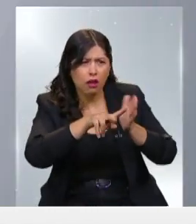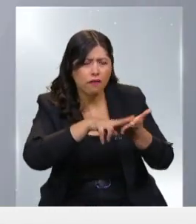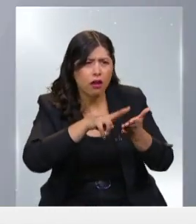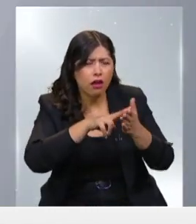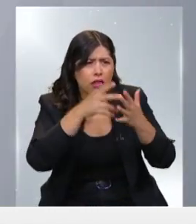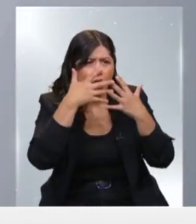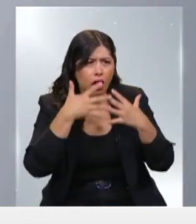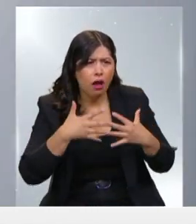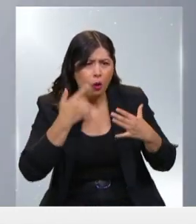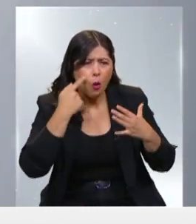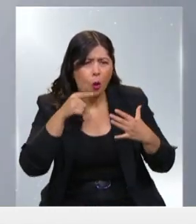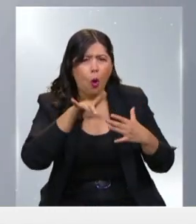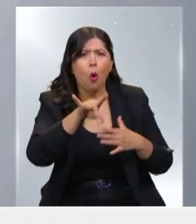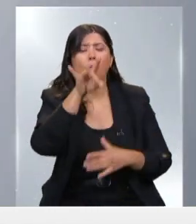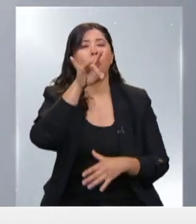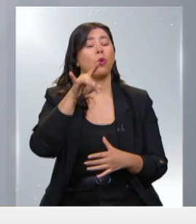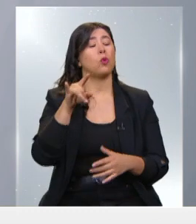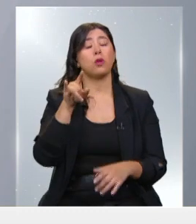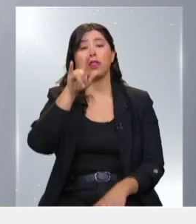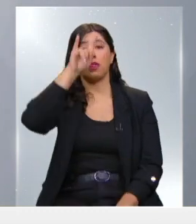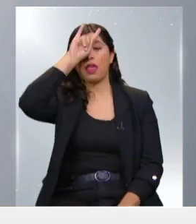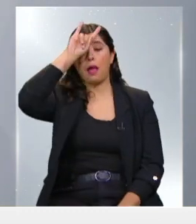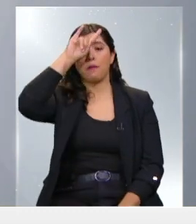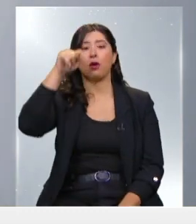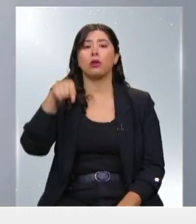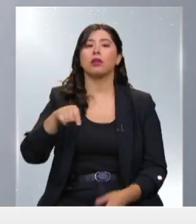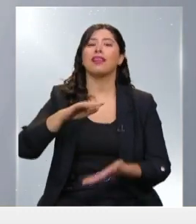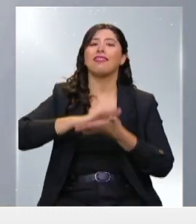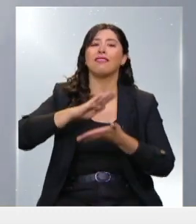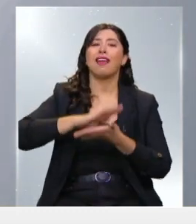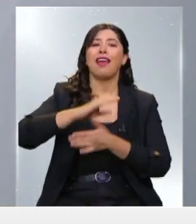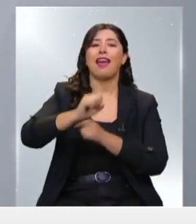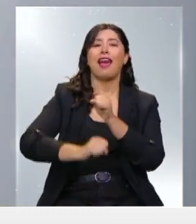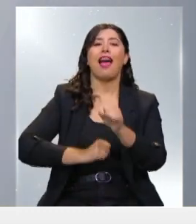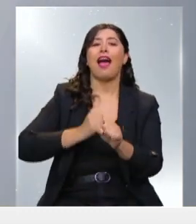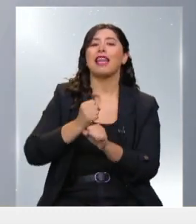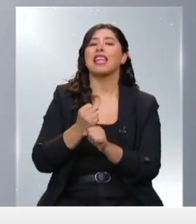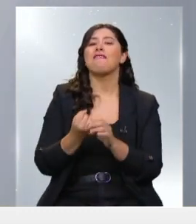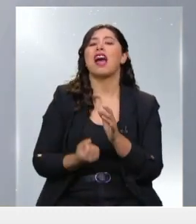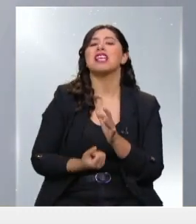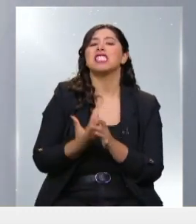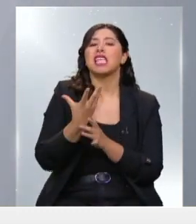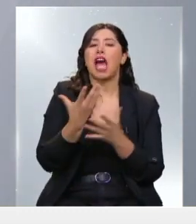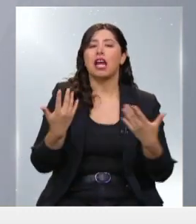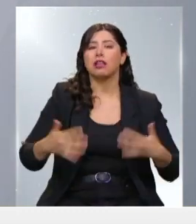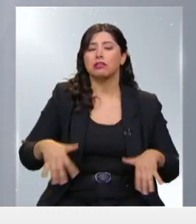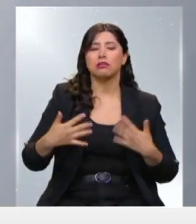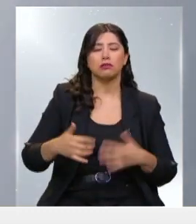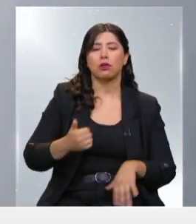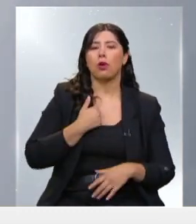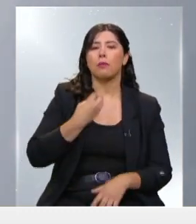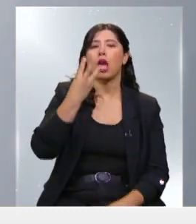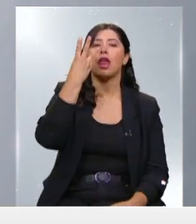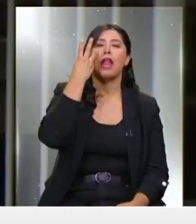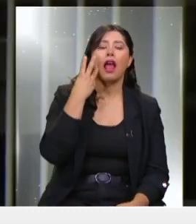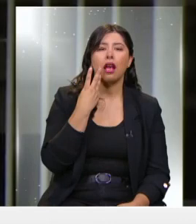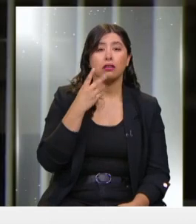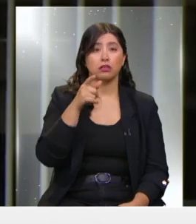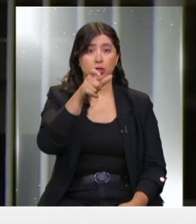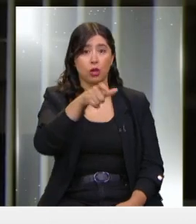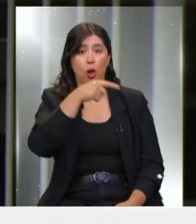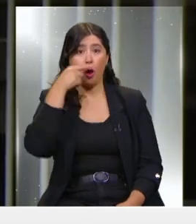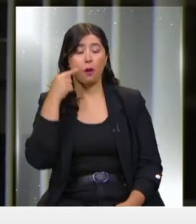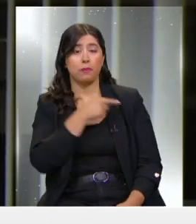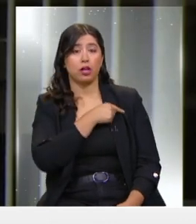siendo las 23:30, damos por finalizada nuestra fiesta de aniversario. Fueron 3 días intensos. Javier Jaramillo, alcalde